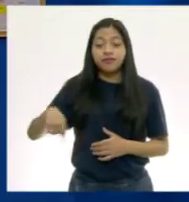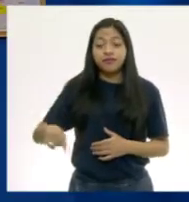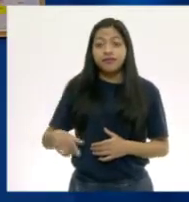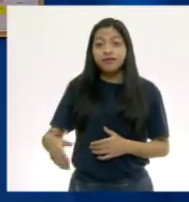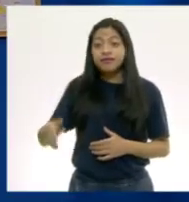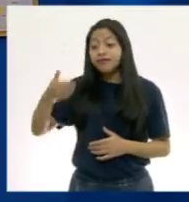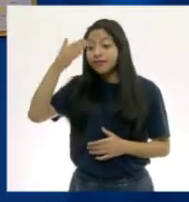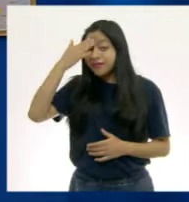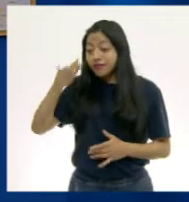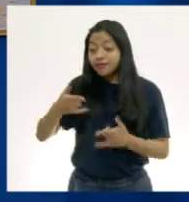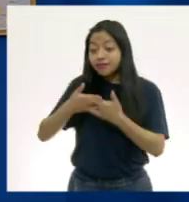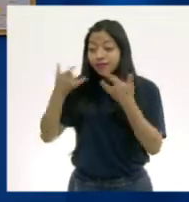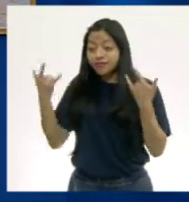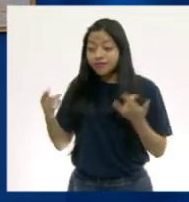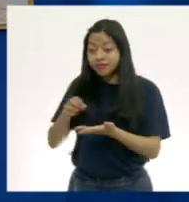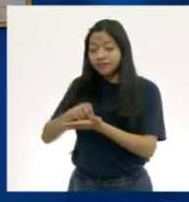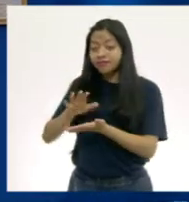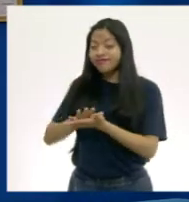tanto.